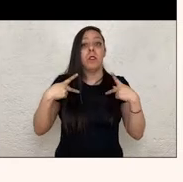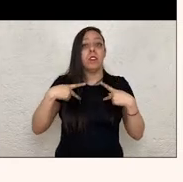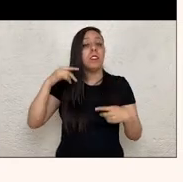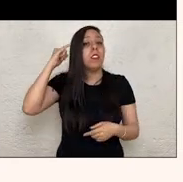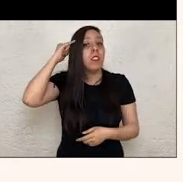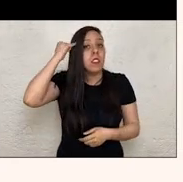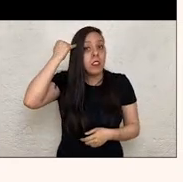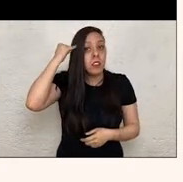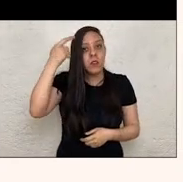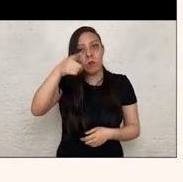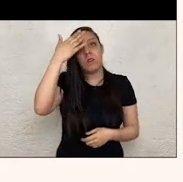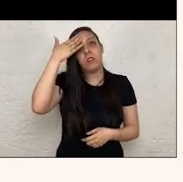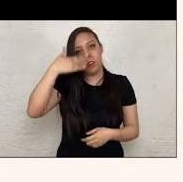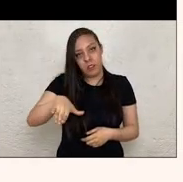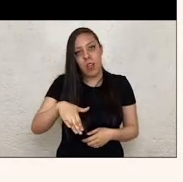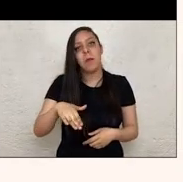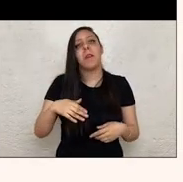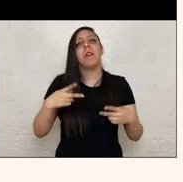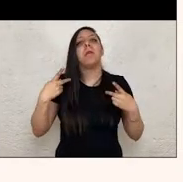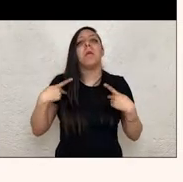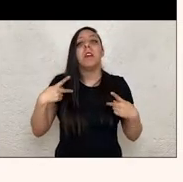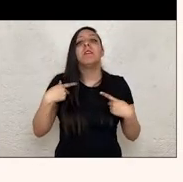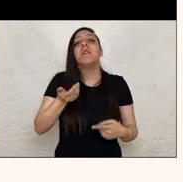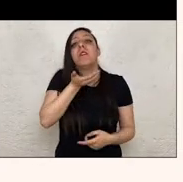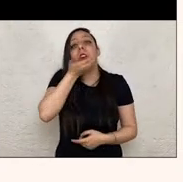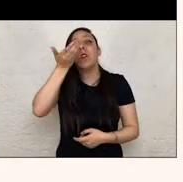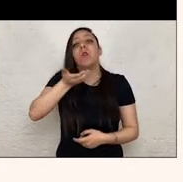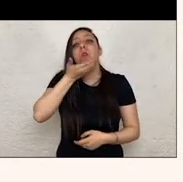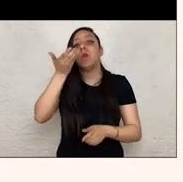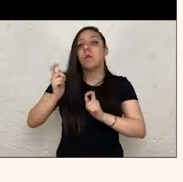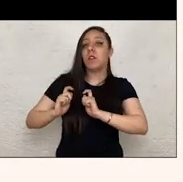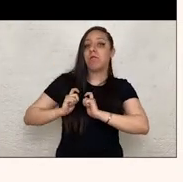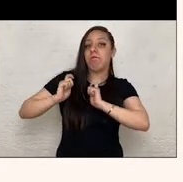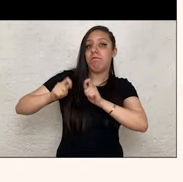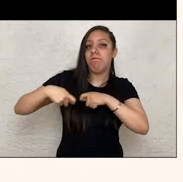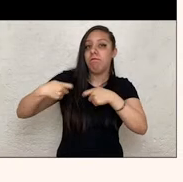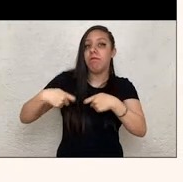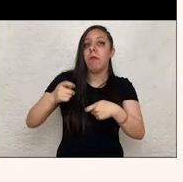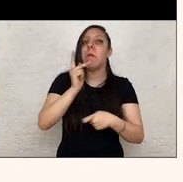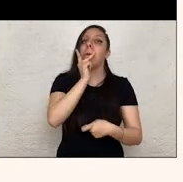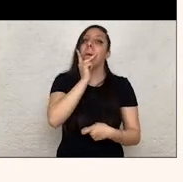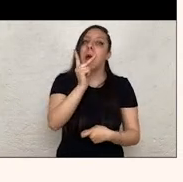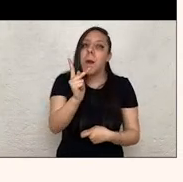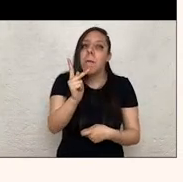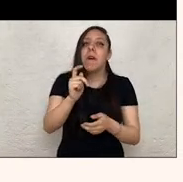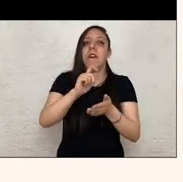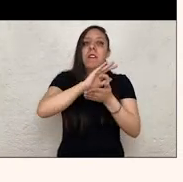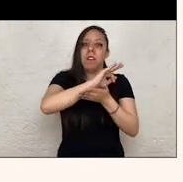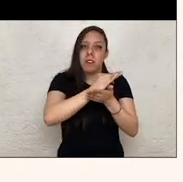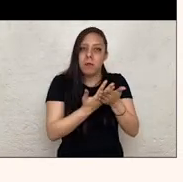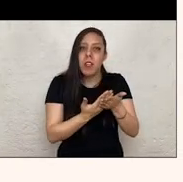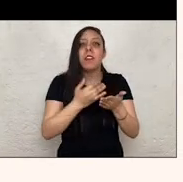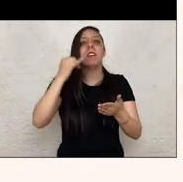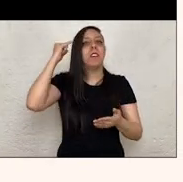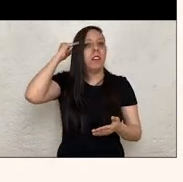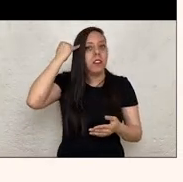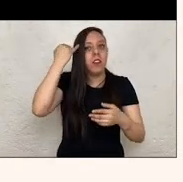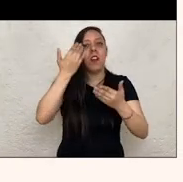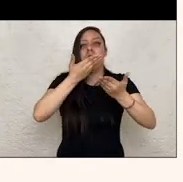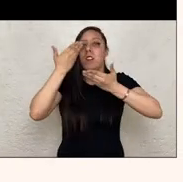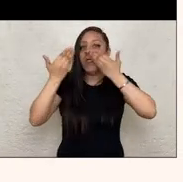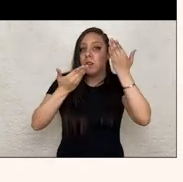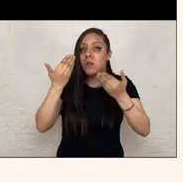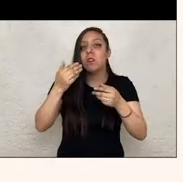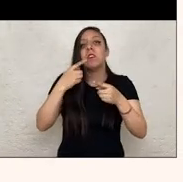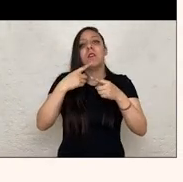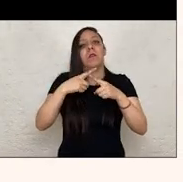todos saben, ustedes tienen una tradición bien rica de estudiar las imágenes, las palabras de los indígenas. Aquí vemos